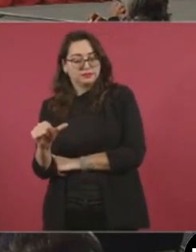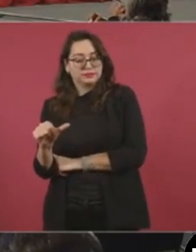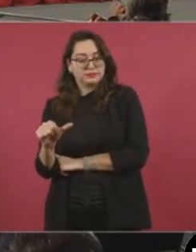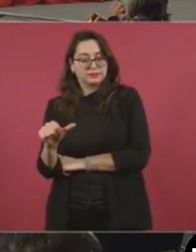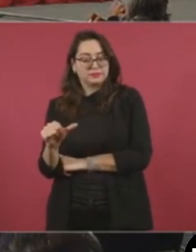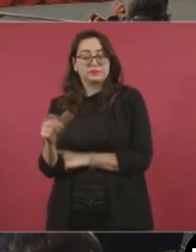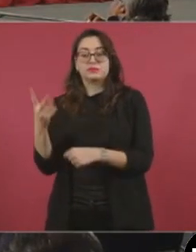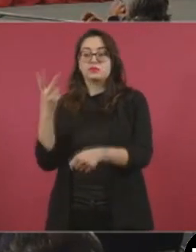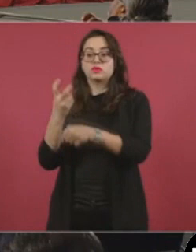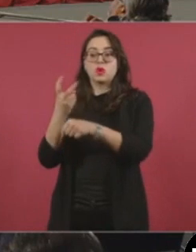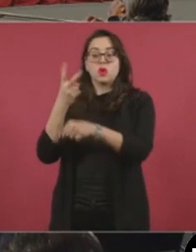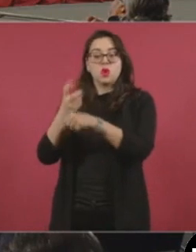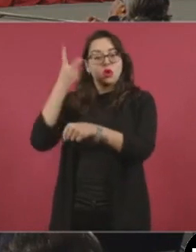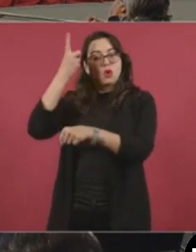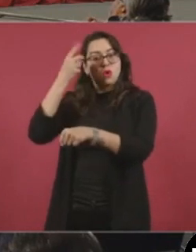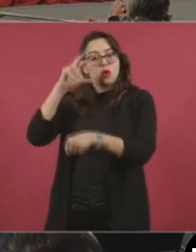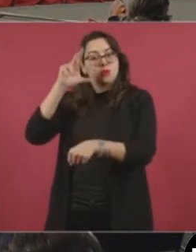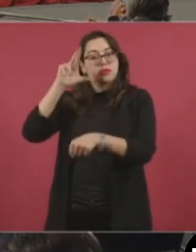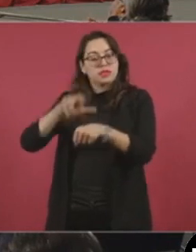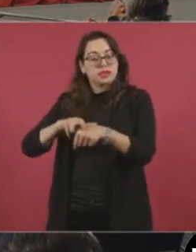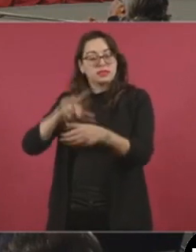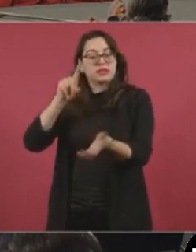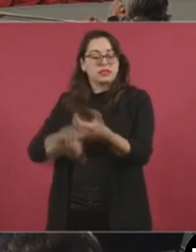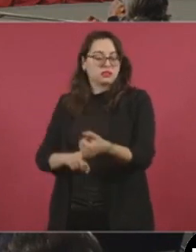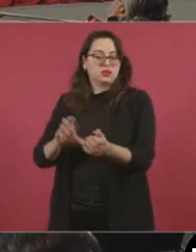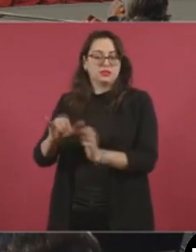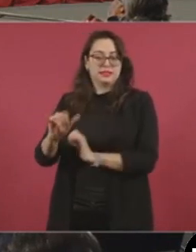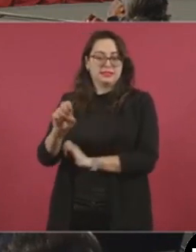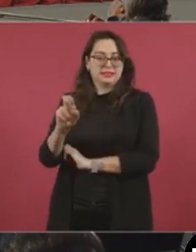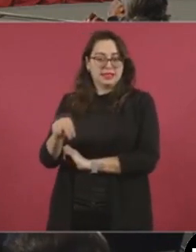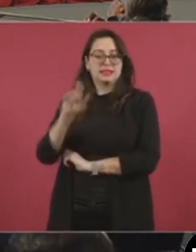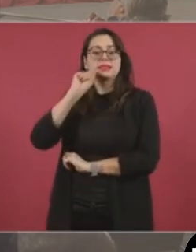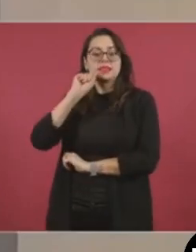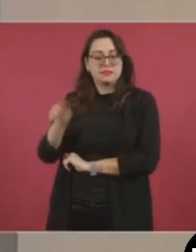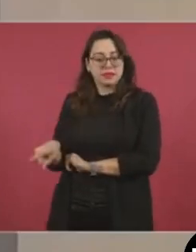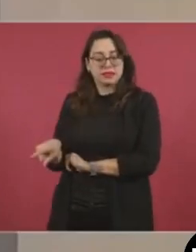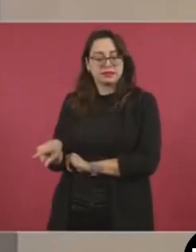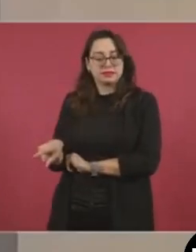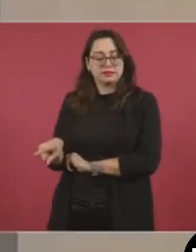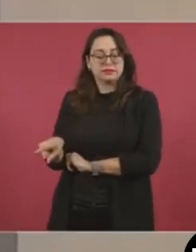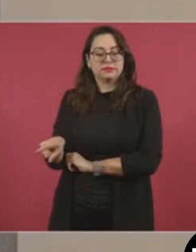quien era subdirector operativo en el propio CISEN